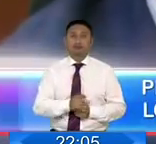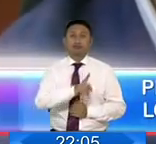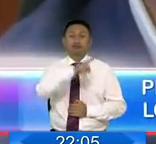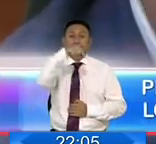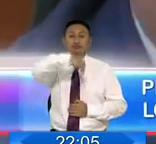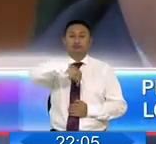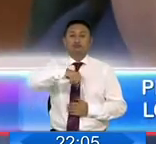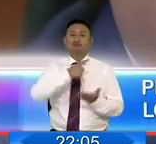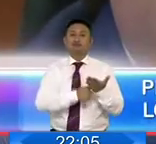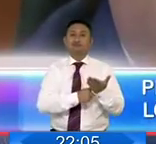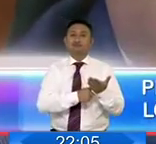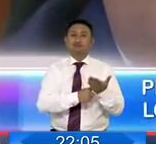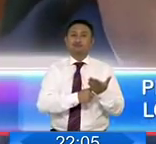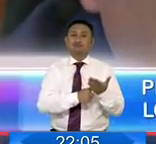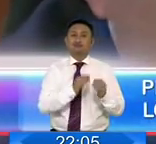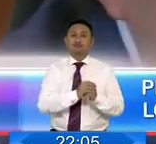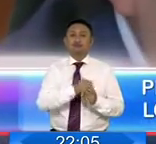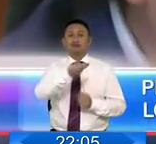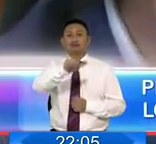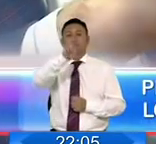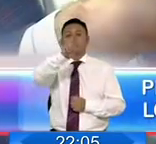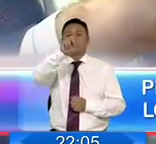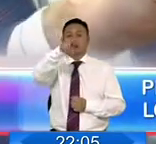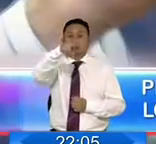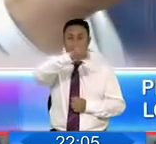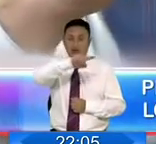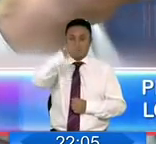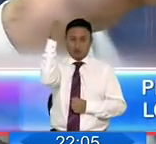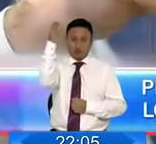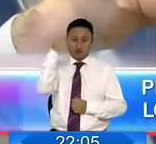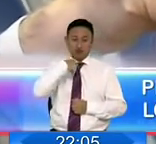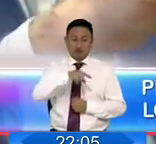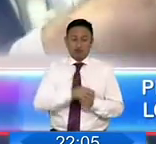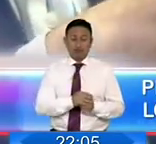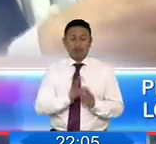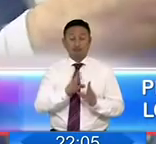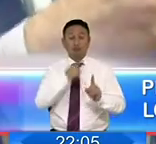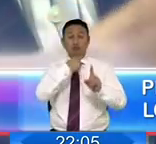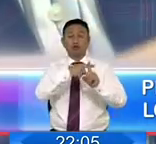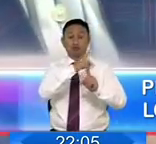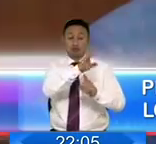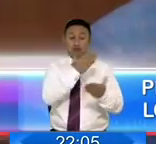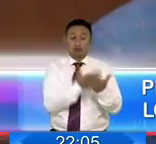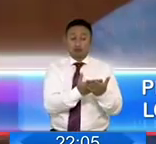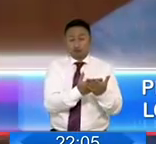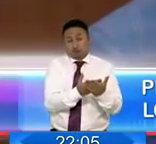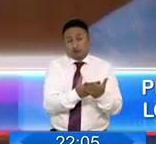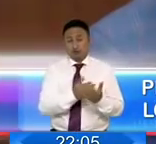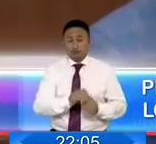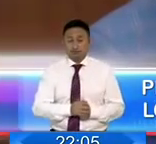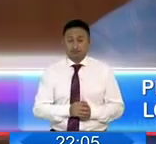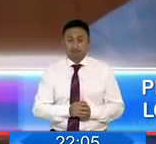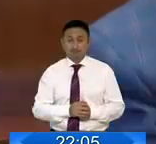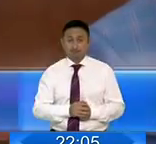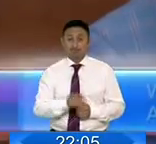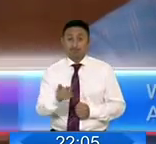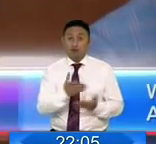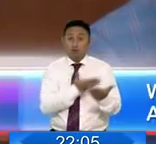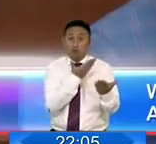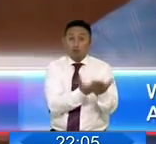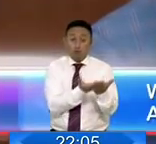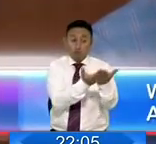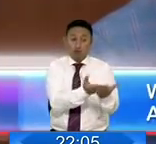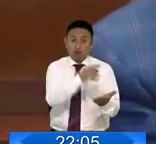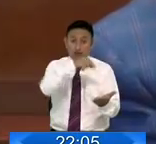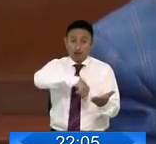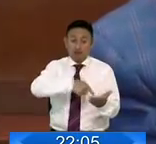analista económico y académico Wilson Araque, que se muestra cauto sobre los efectos positivos de la propuesta. Y con eso dinamicemos a que